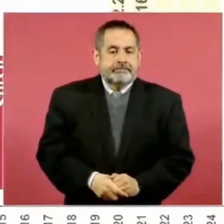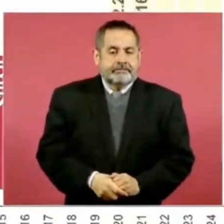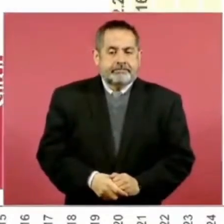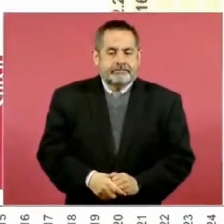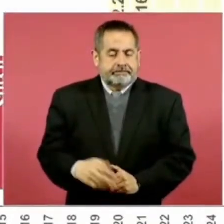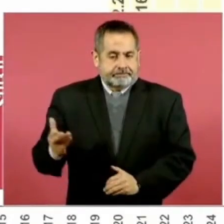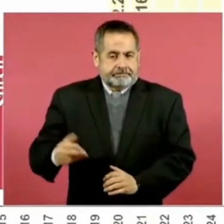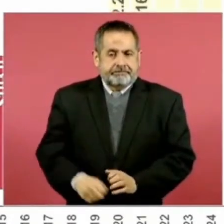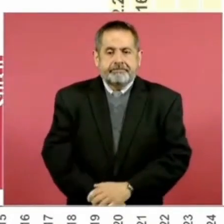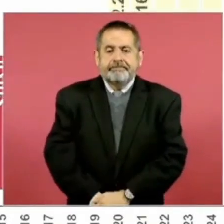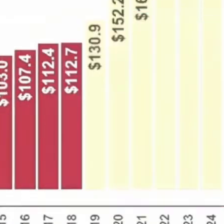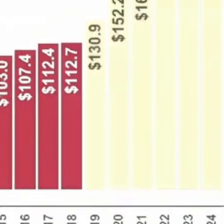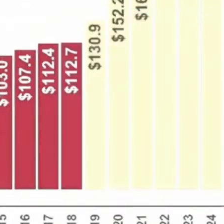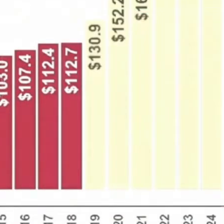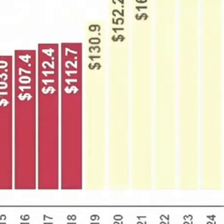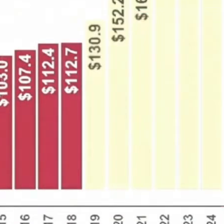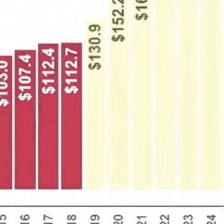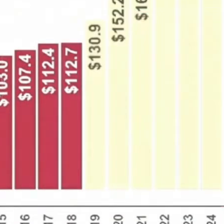Y